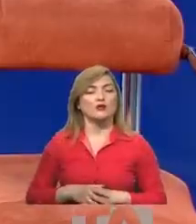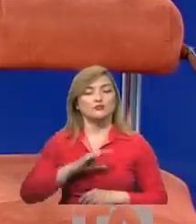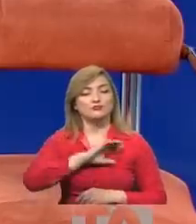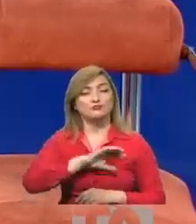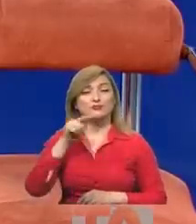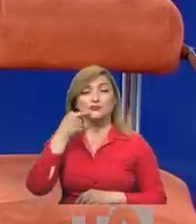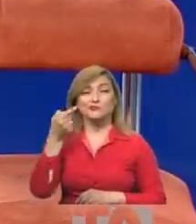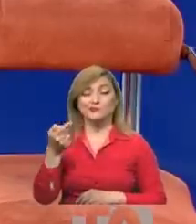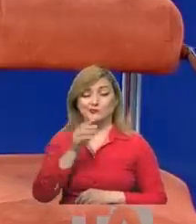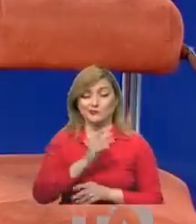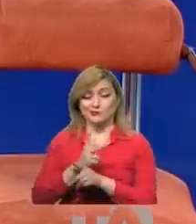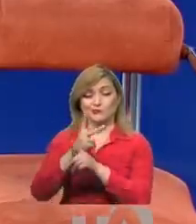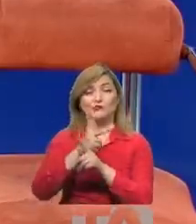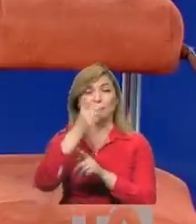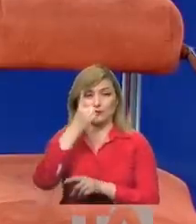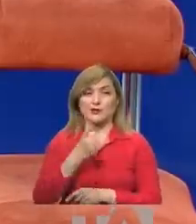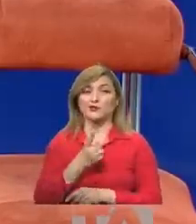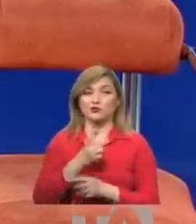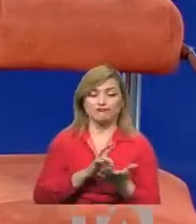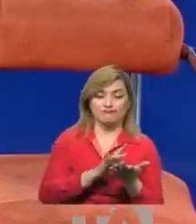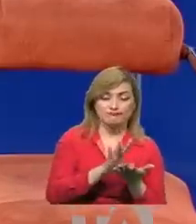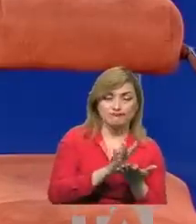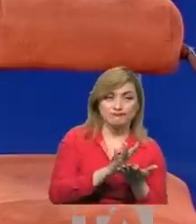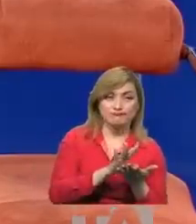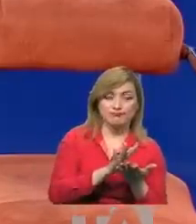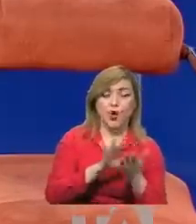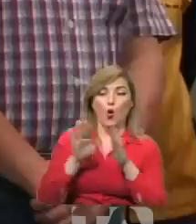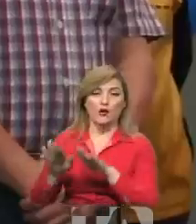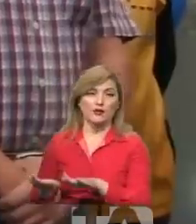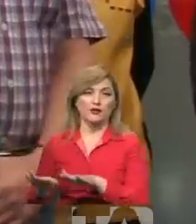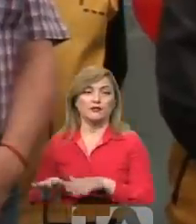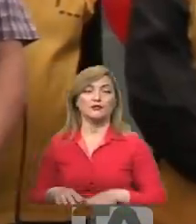burgomaestre, donde los concejales tengan que decidir la permanencia del alcalde.